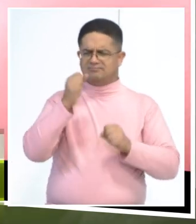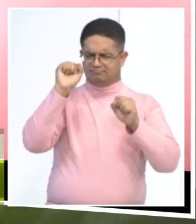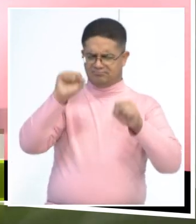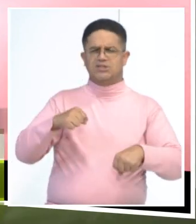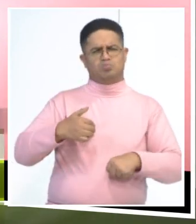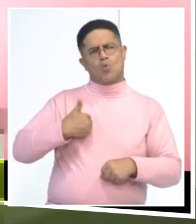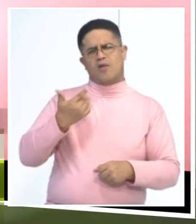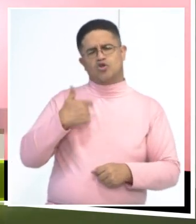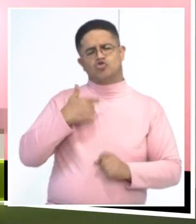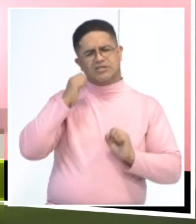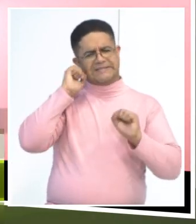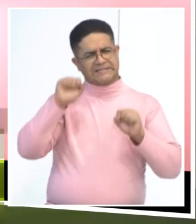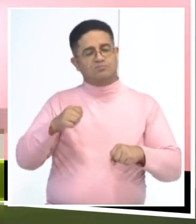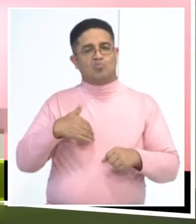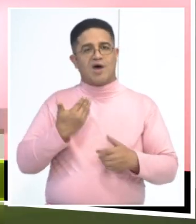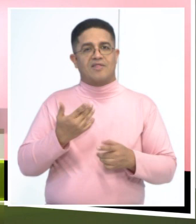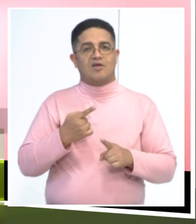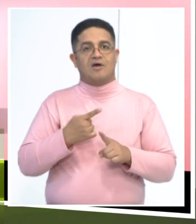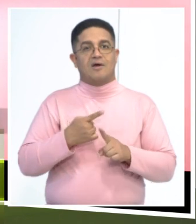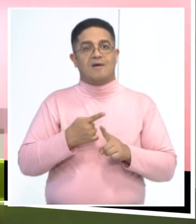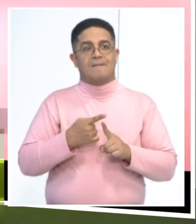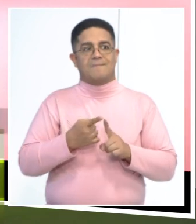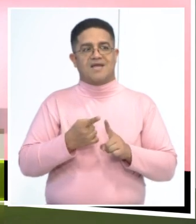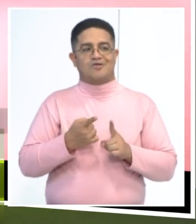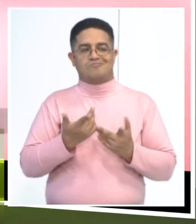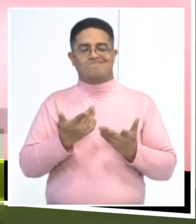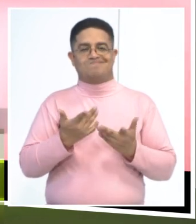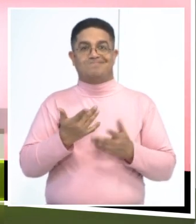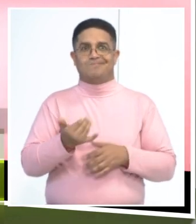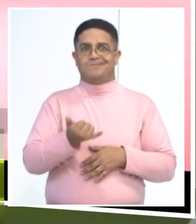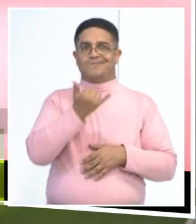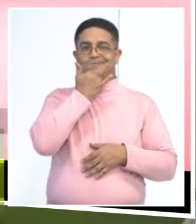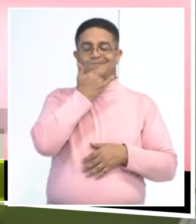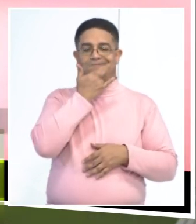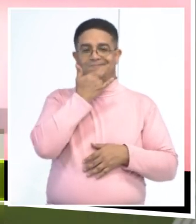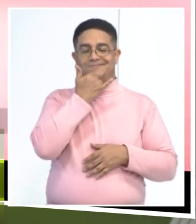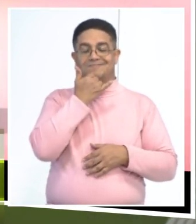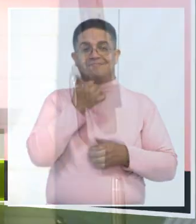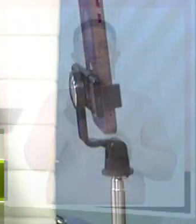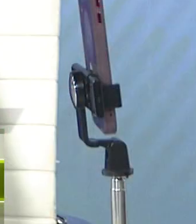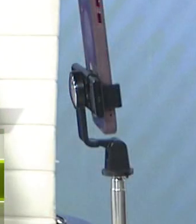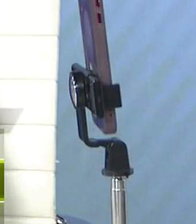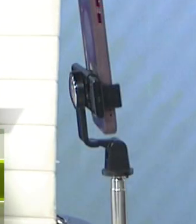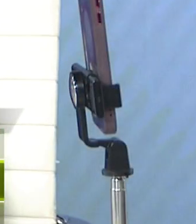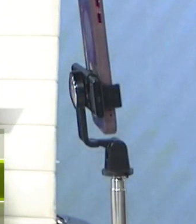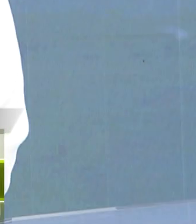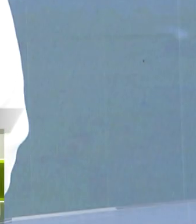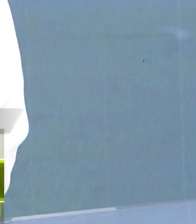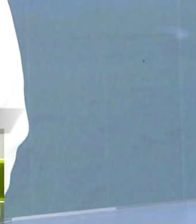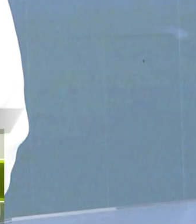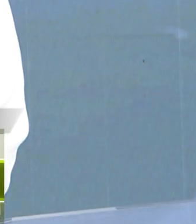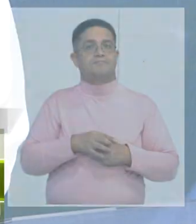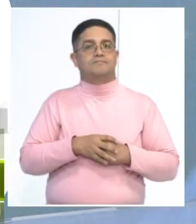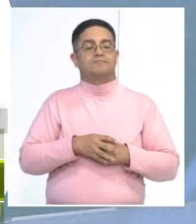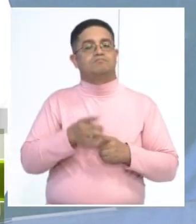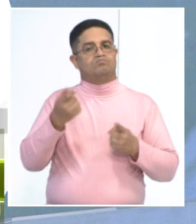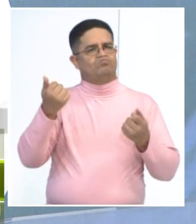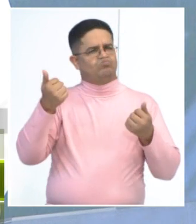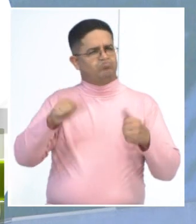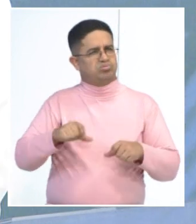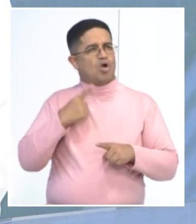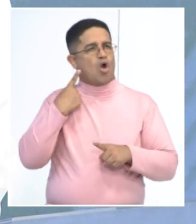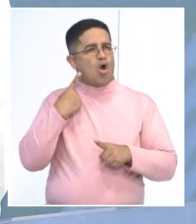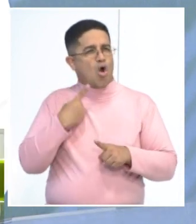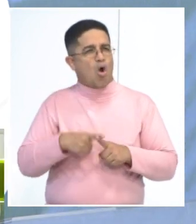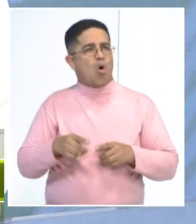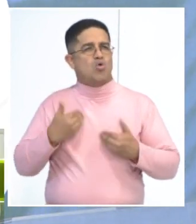tú sí puedes, y resulta que se lo mandas a otro órgano. Enmascaramos todas las emociones y lo estamos somatizando en otras partes de nuestro